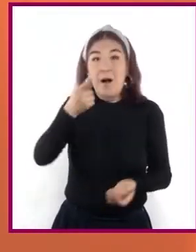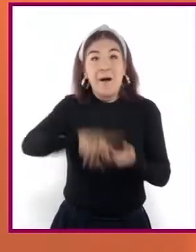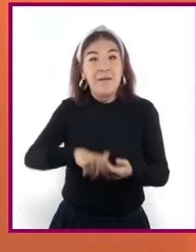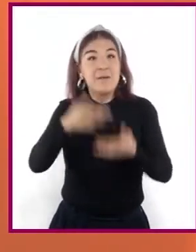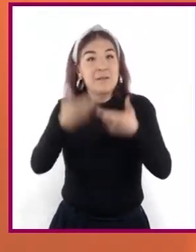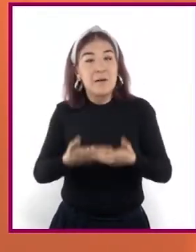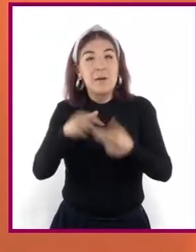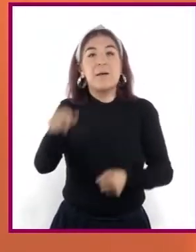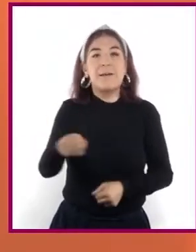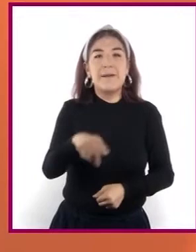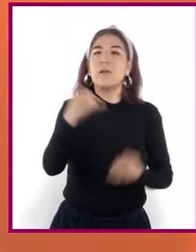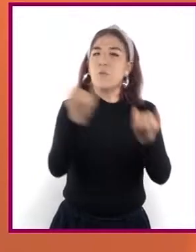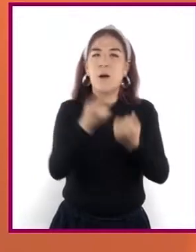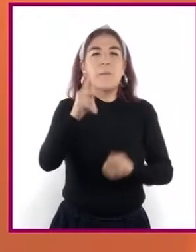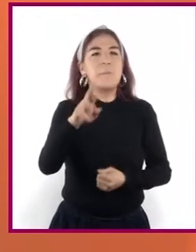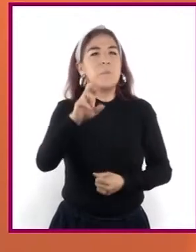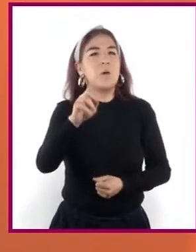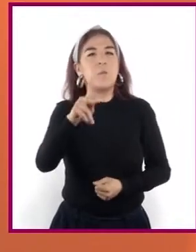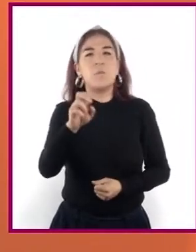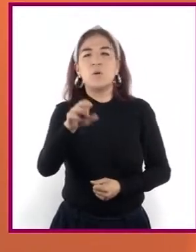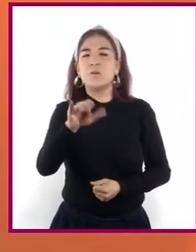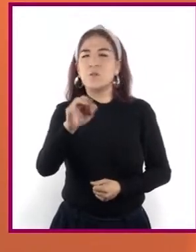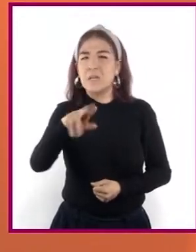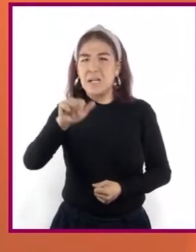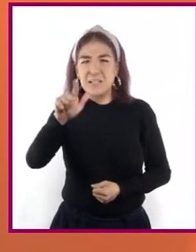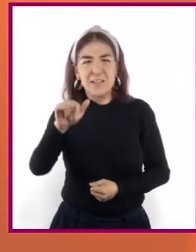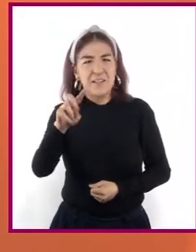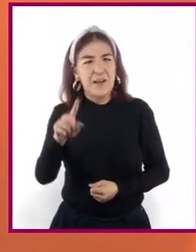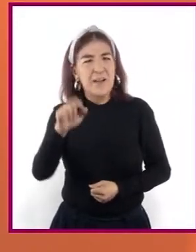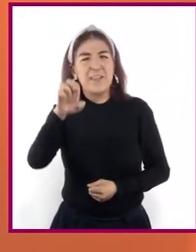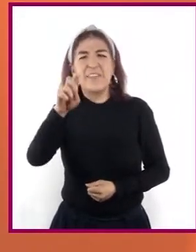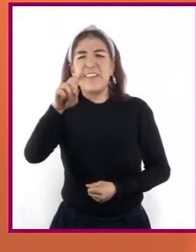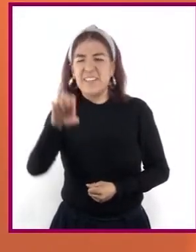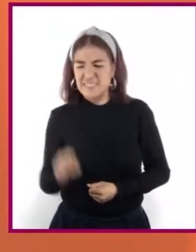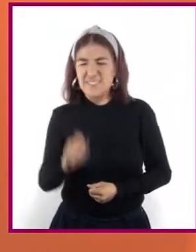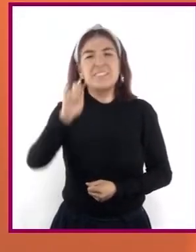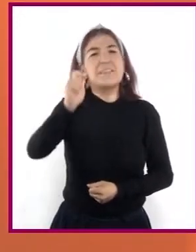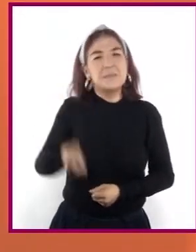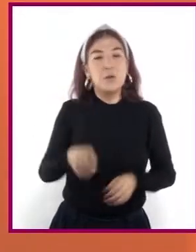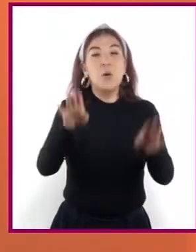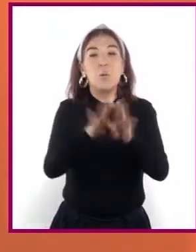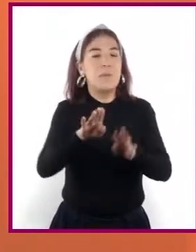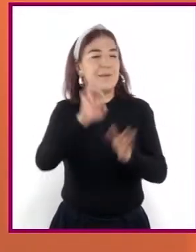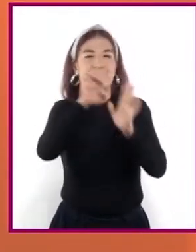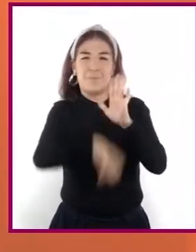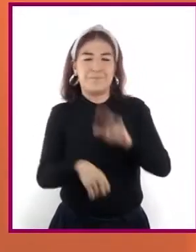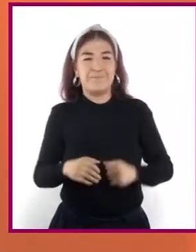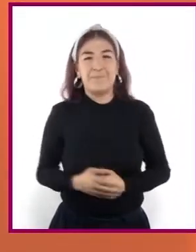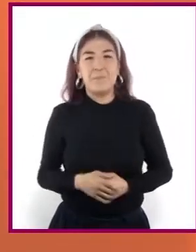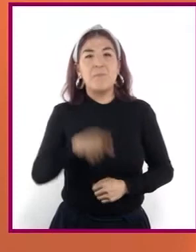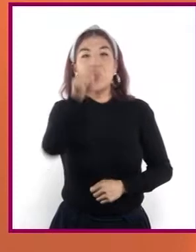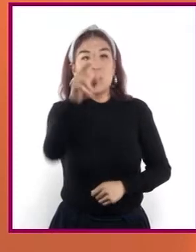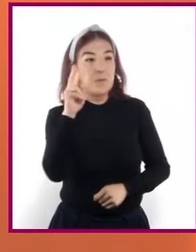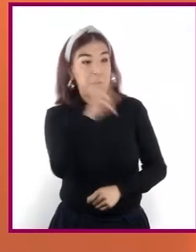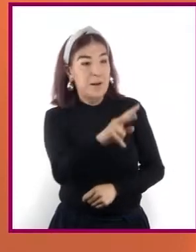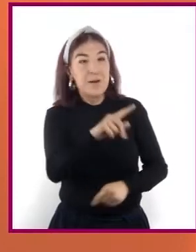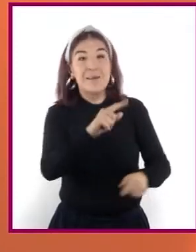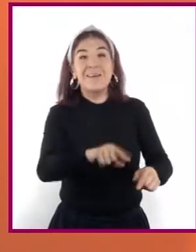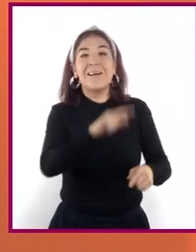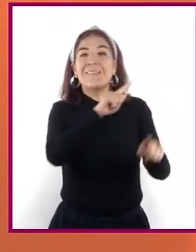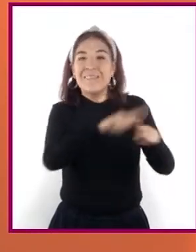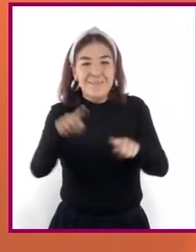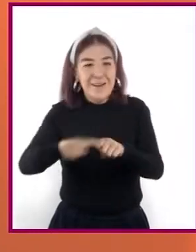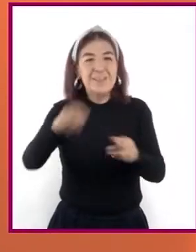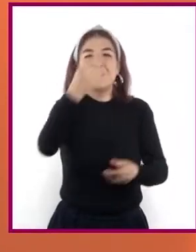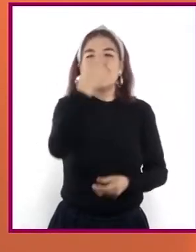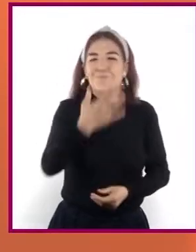Sin embargo, este concepto está implícito en situaciones como todos los productos de limpieza al 3×2, o